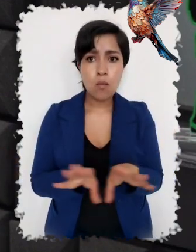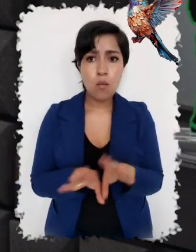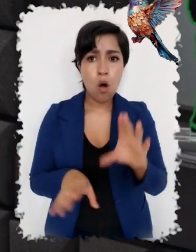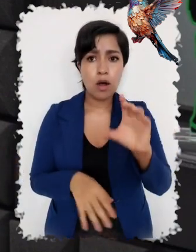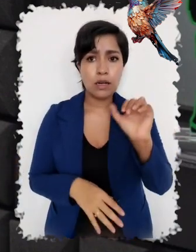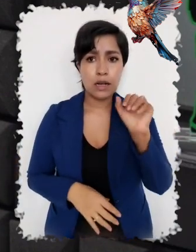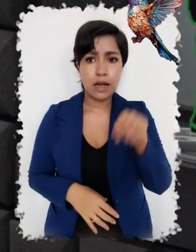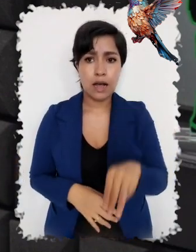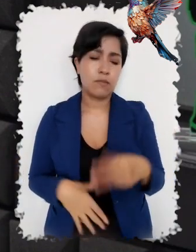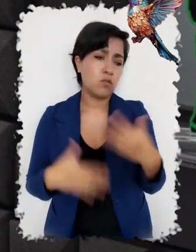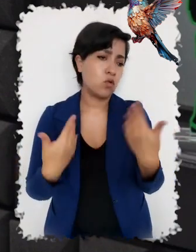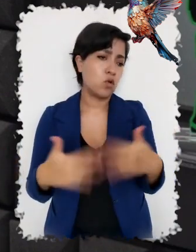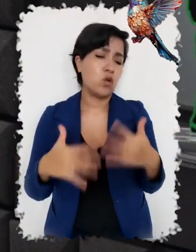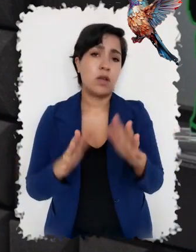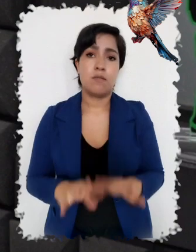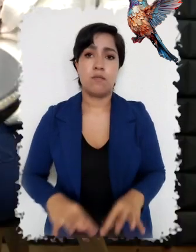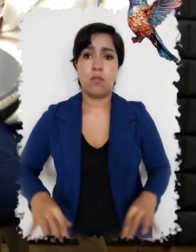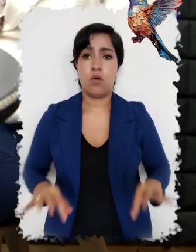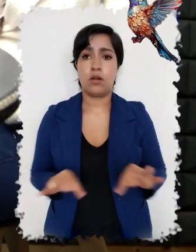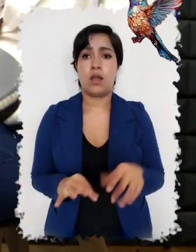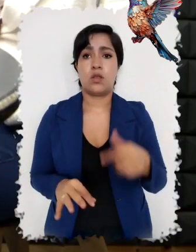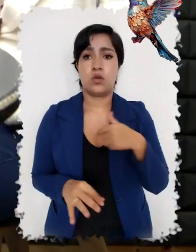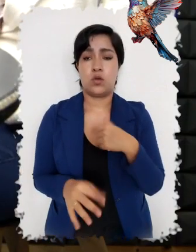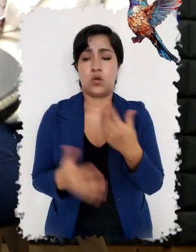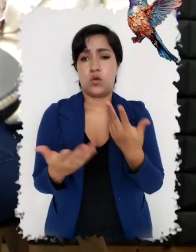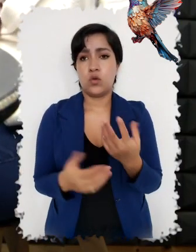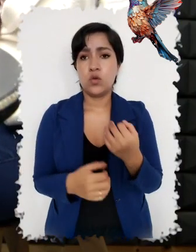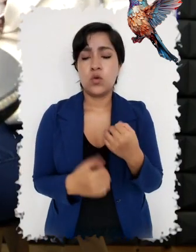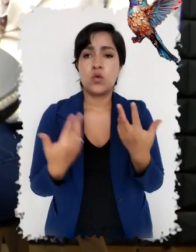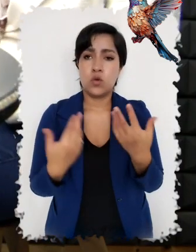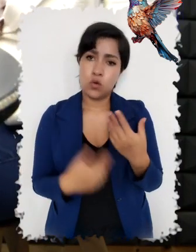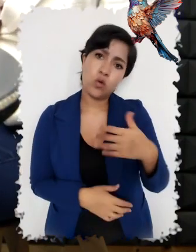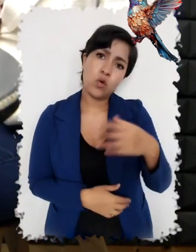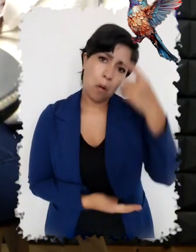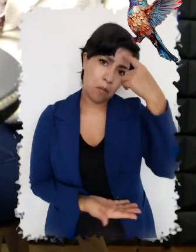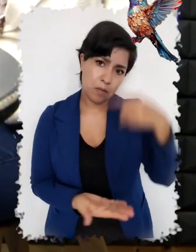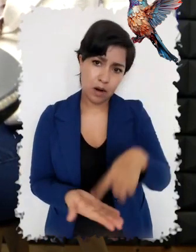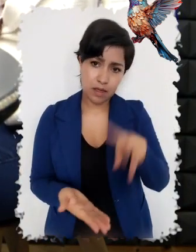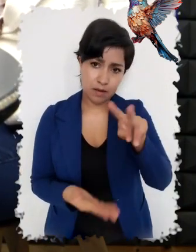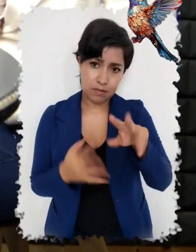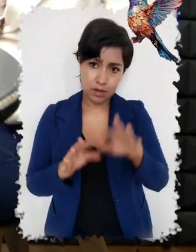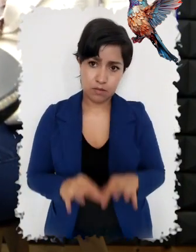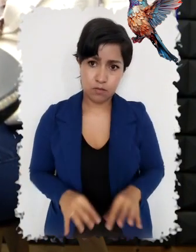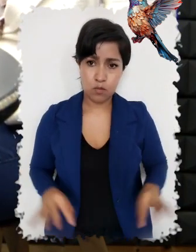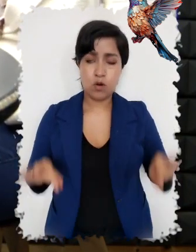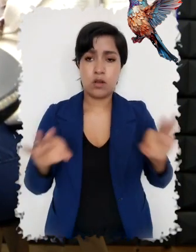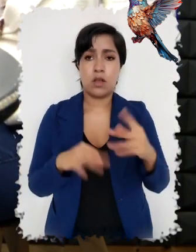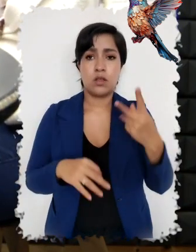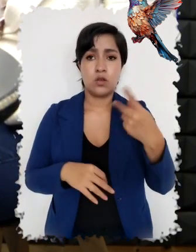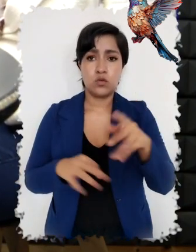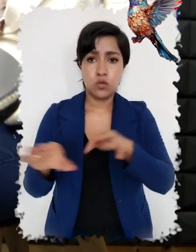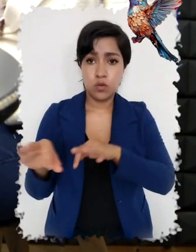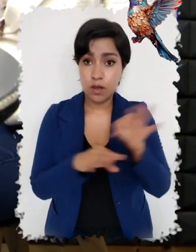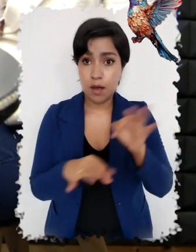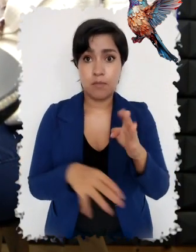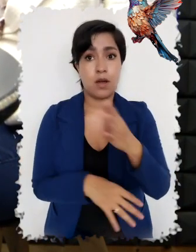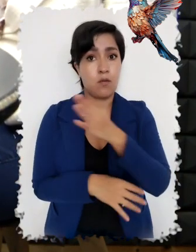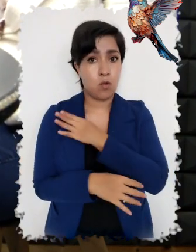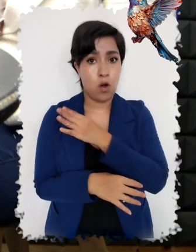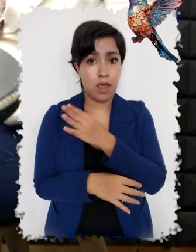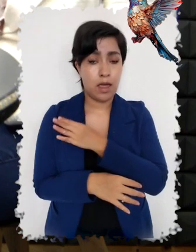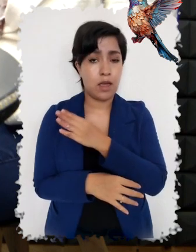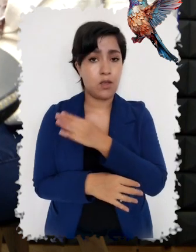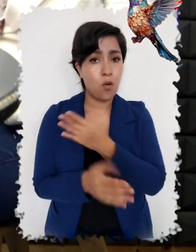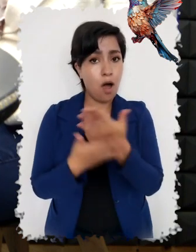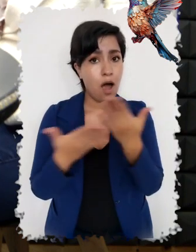los centros de atención múltiple como profesora creo que es que es muy importante lo que se hace y qué gusto estar contigo aquí que seas que seas